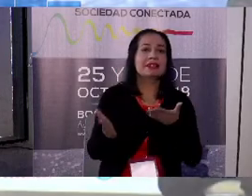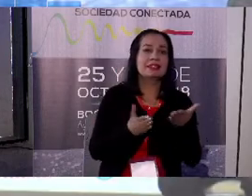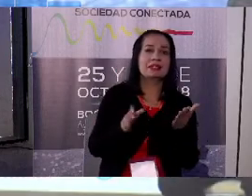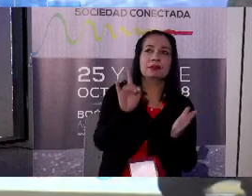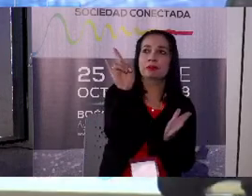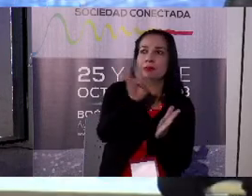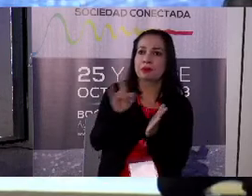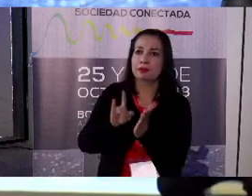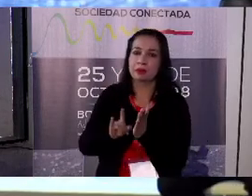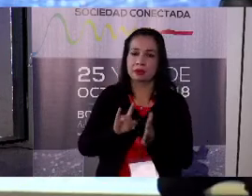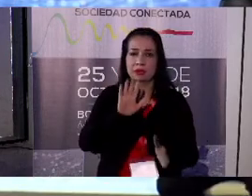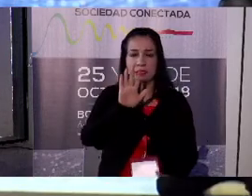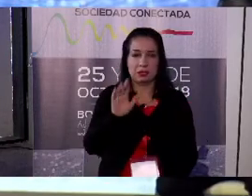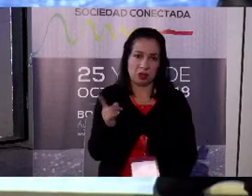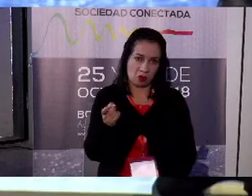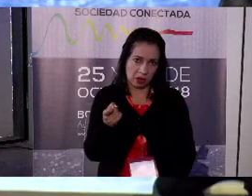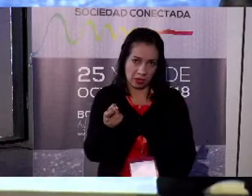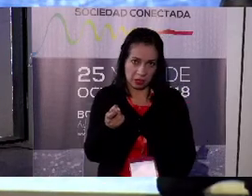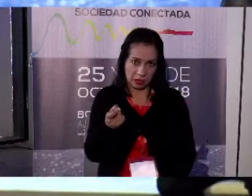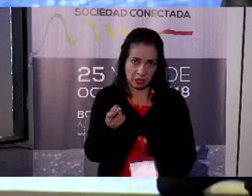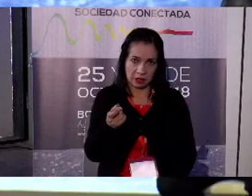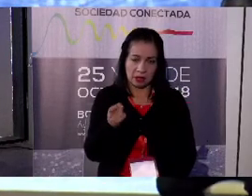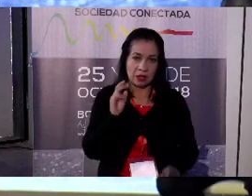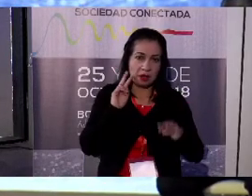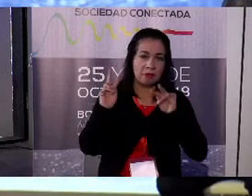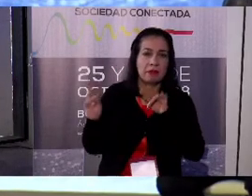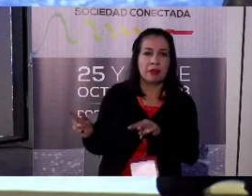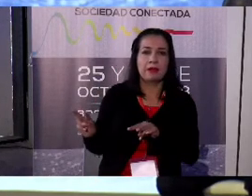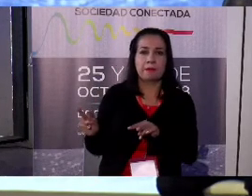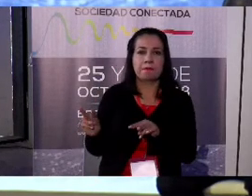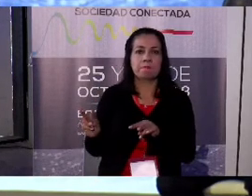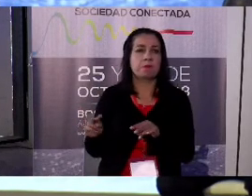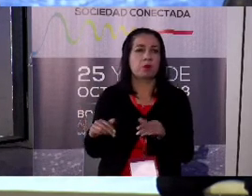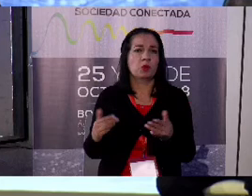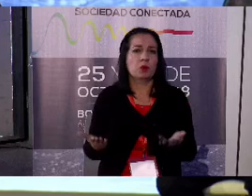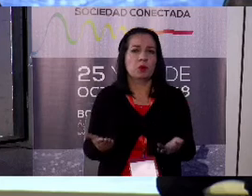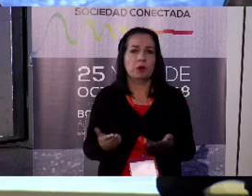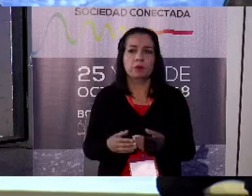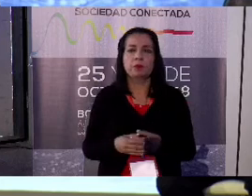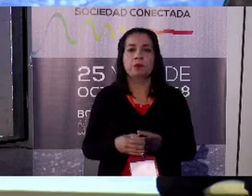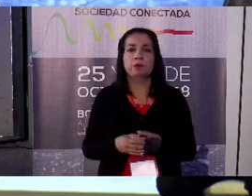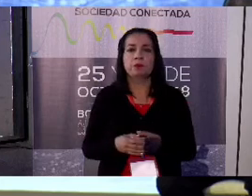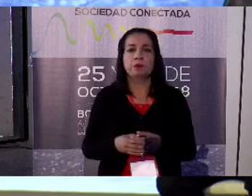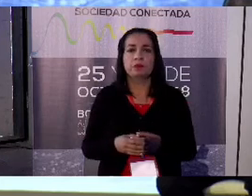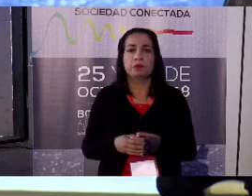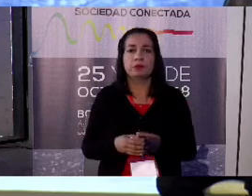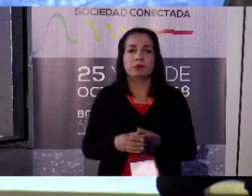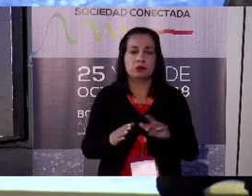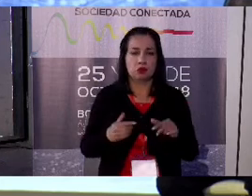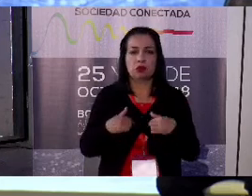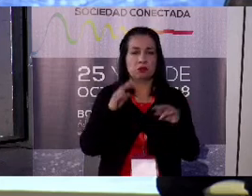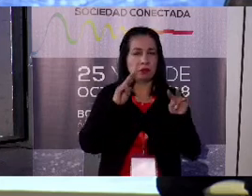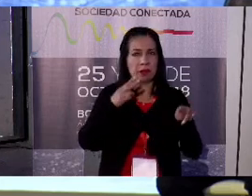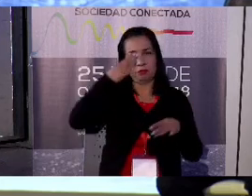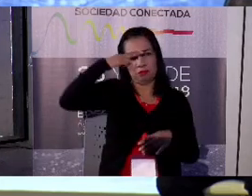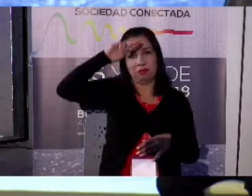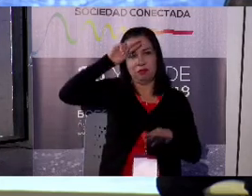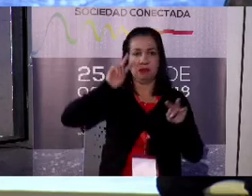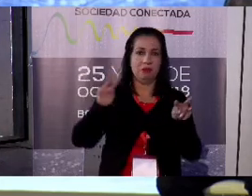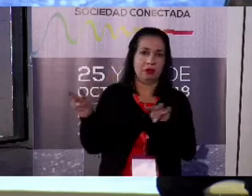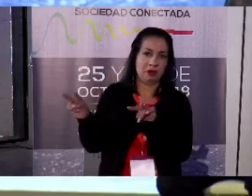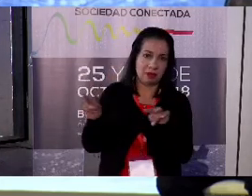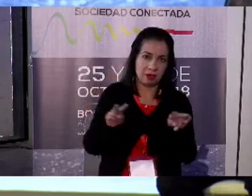de 5g también creo ustedes ven que según mi interpretación que a mayor